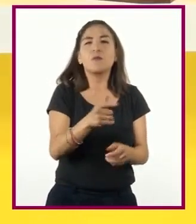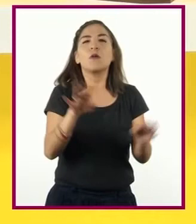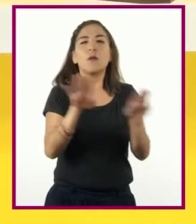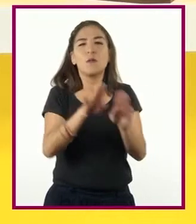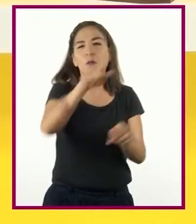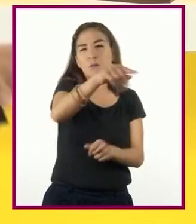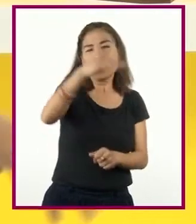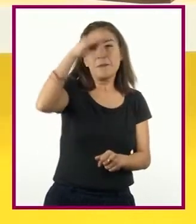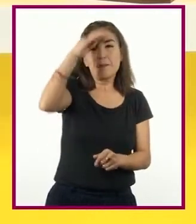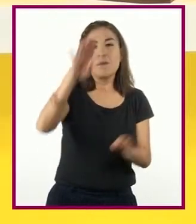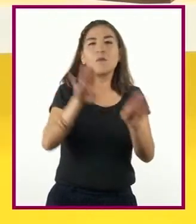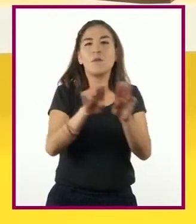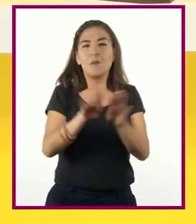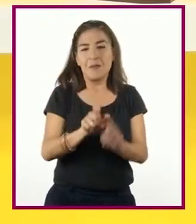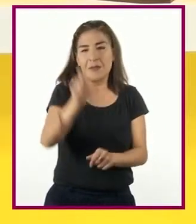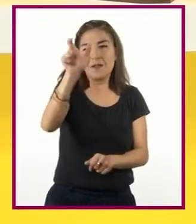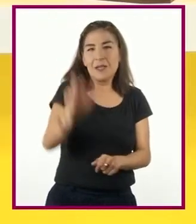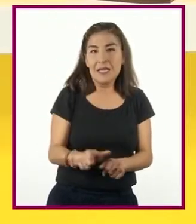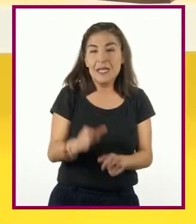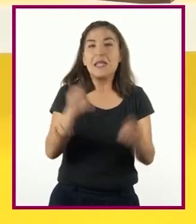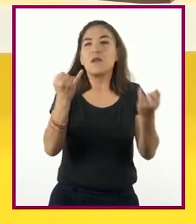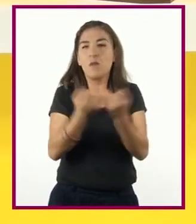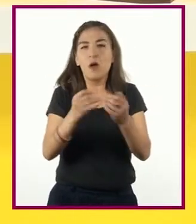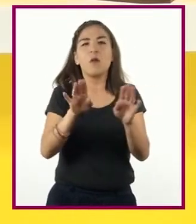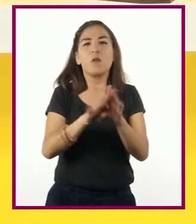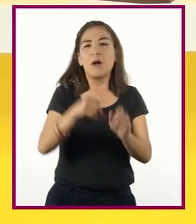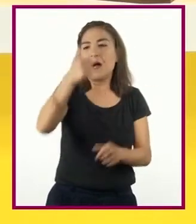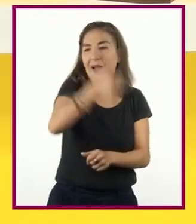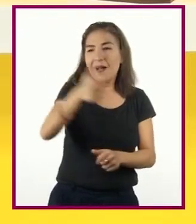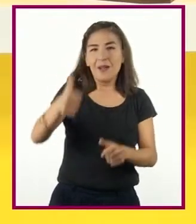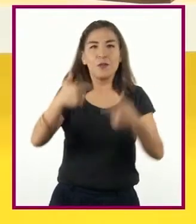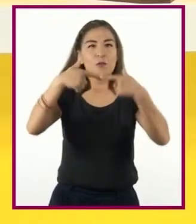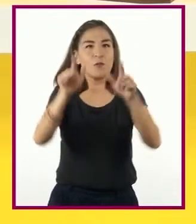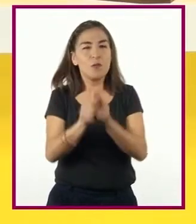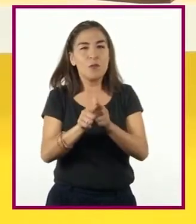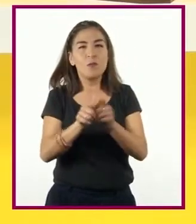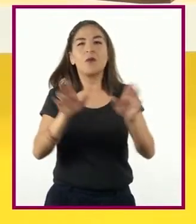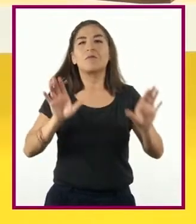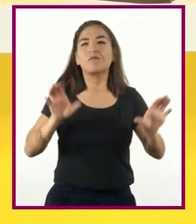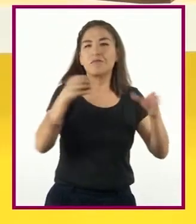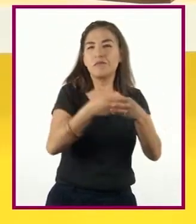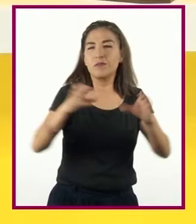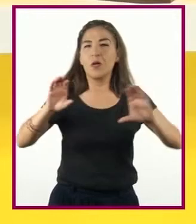una identidad colectiva. Este tipo de identidad puede darse